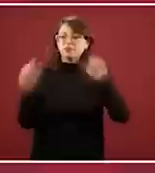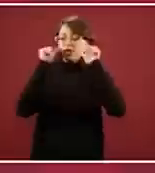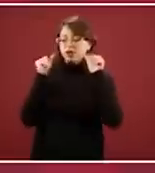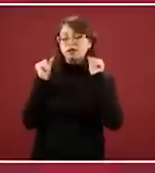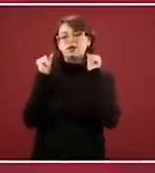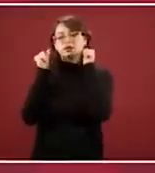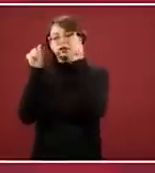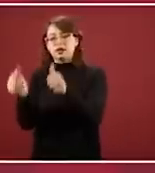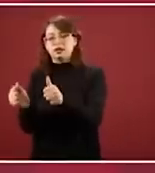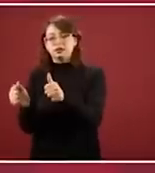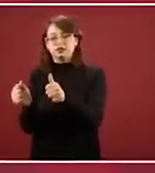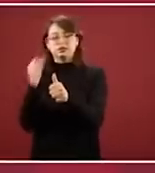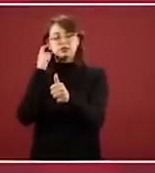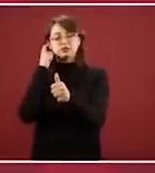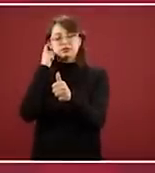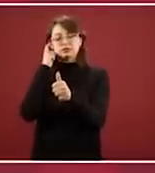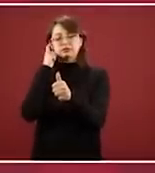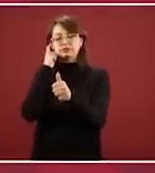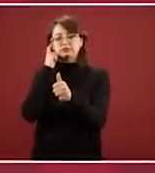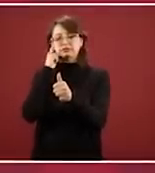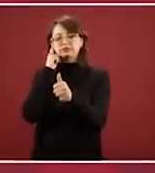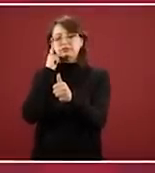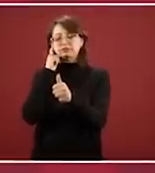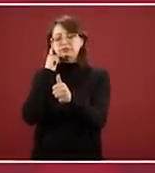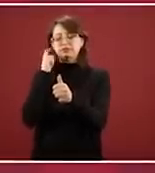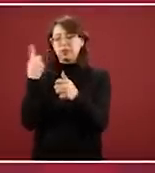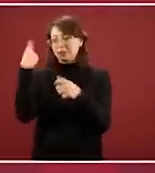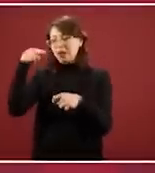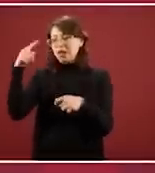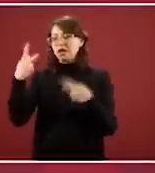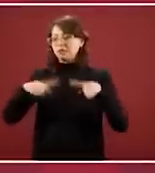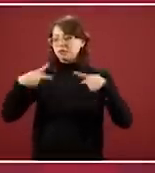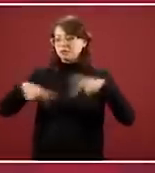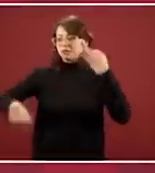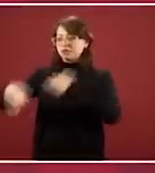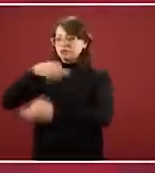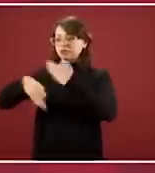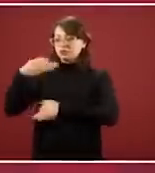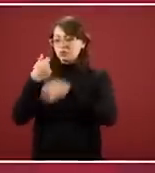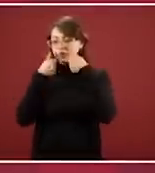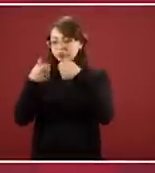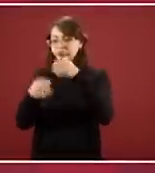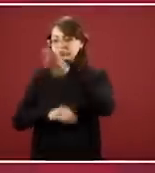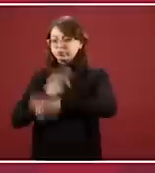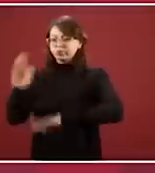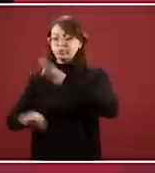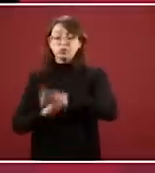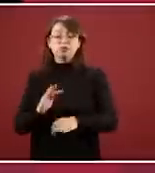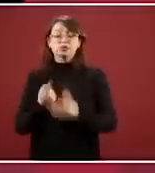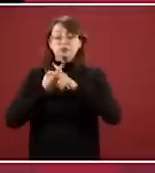se ofrezca a todos los ciudadanos. Entonces, fue un primer